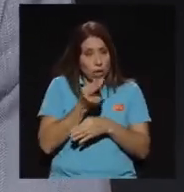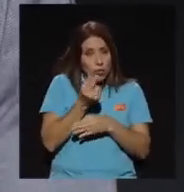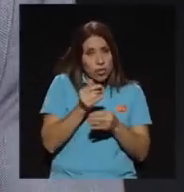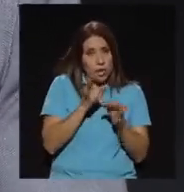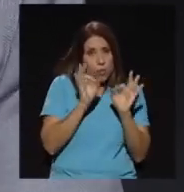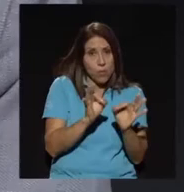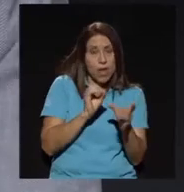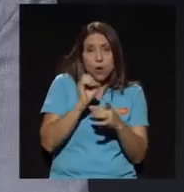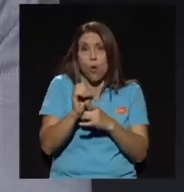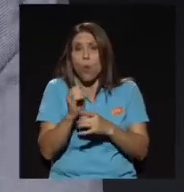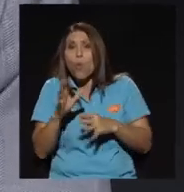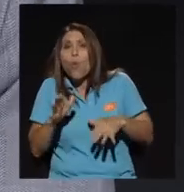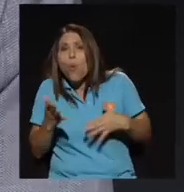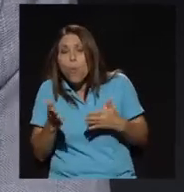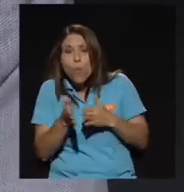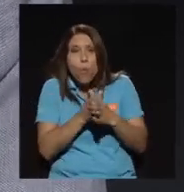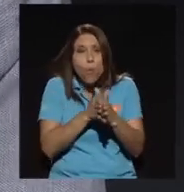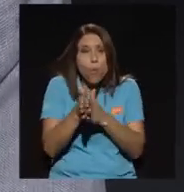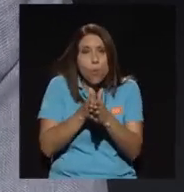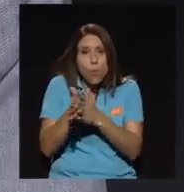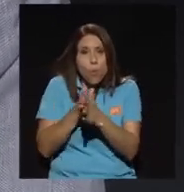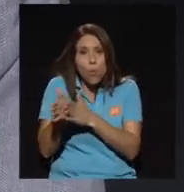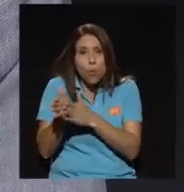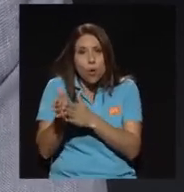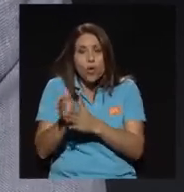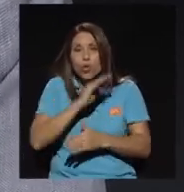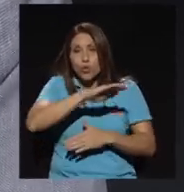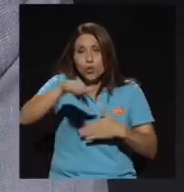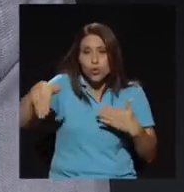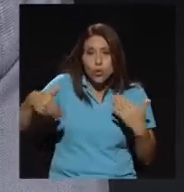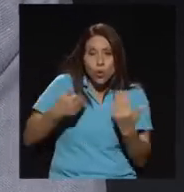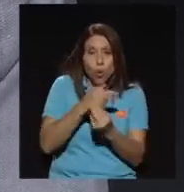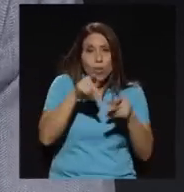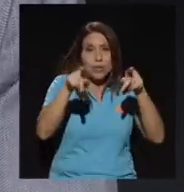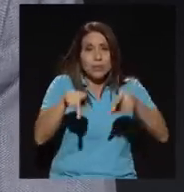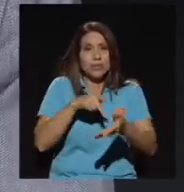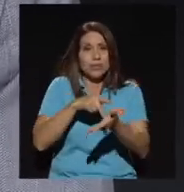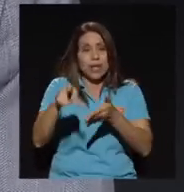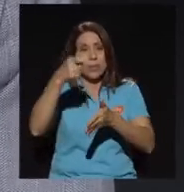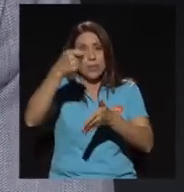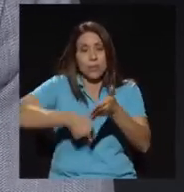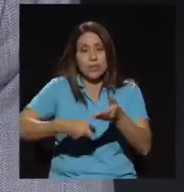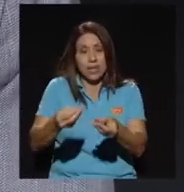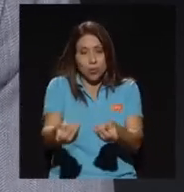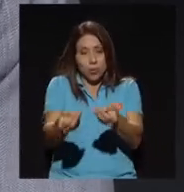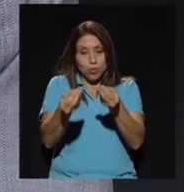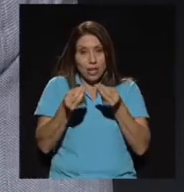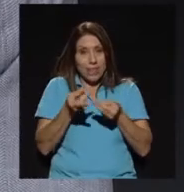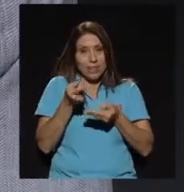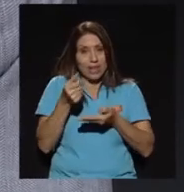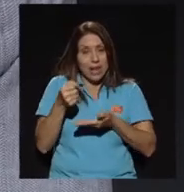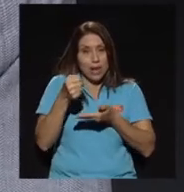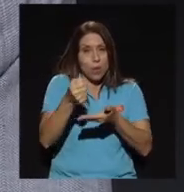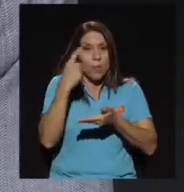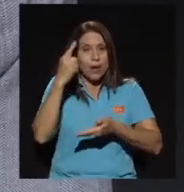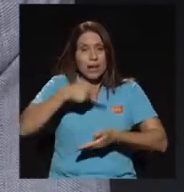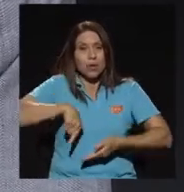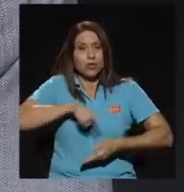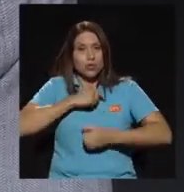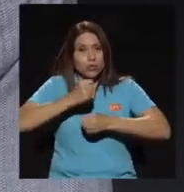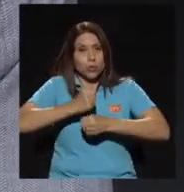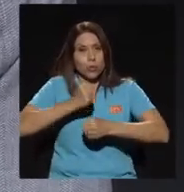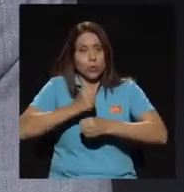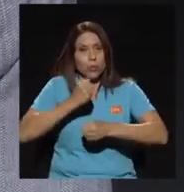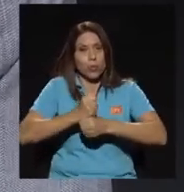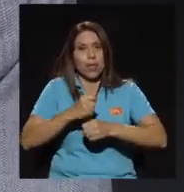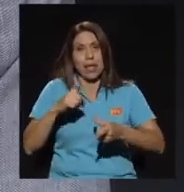nos da, ¿no? Es decir, todos los contribuyentes nos ofrecen para que nosotros gestionemos el sistema universitario. Y entonces aquí la pregunta sí que